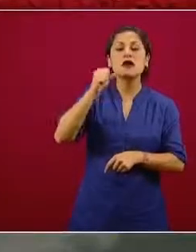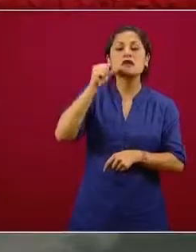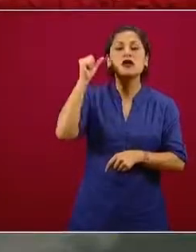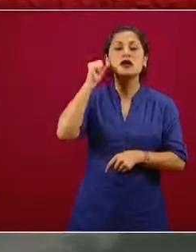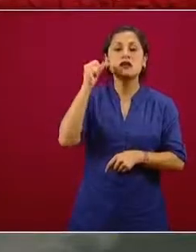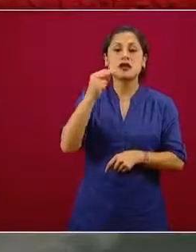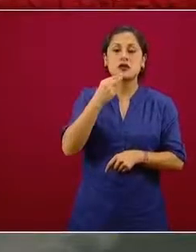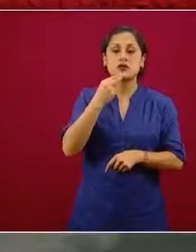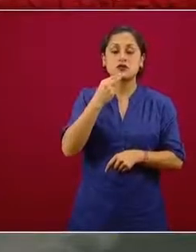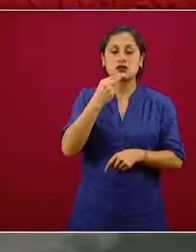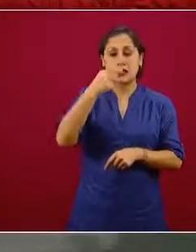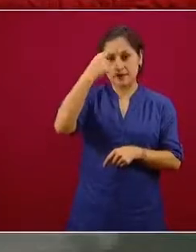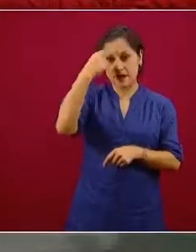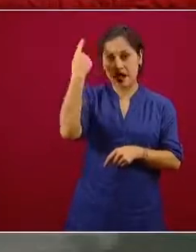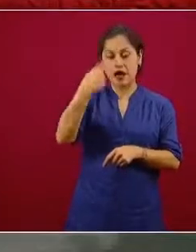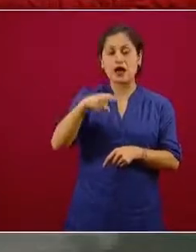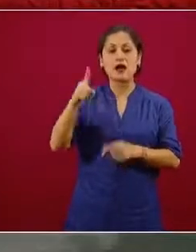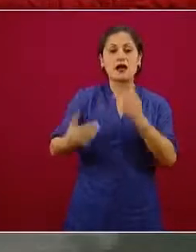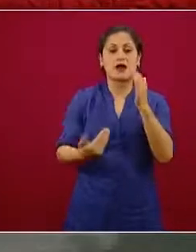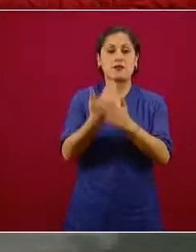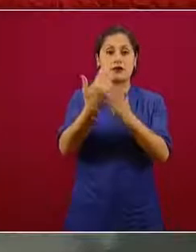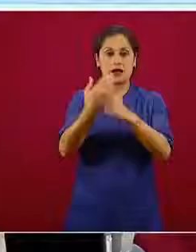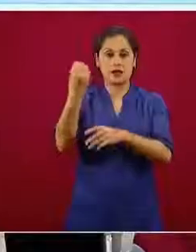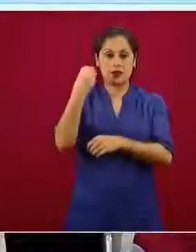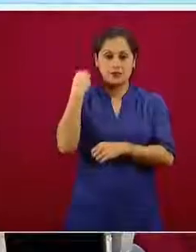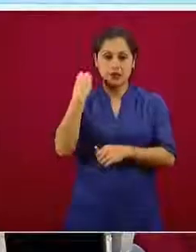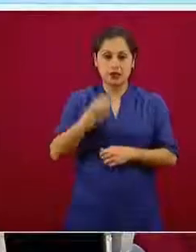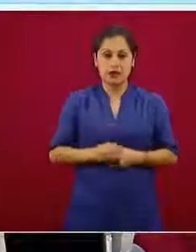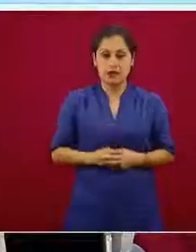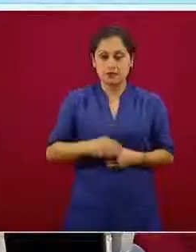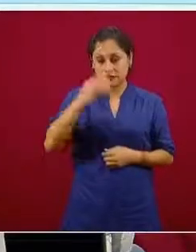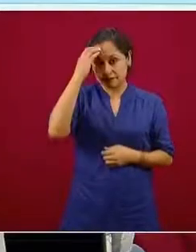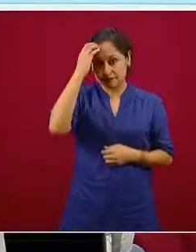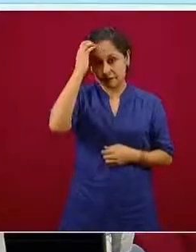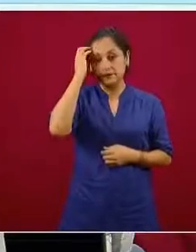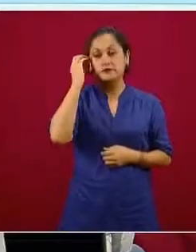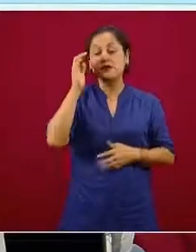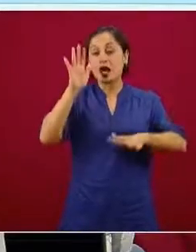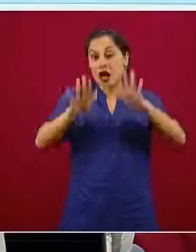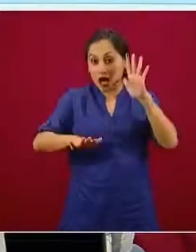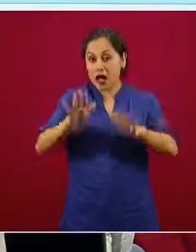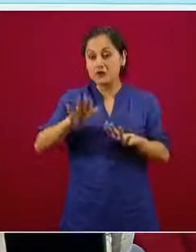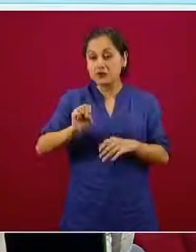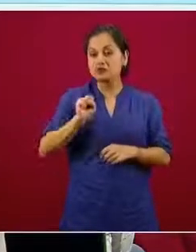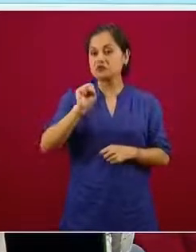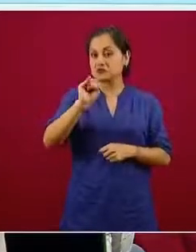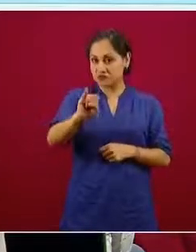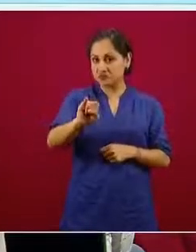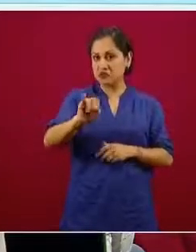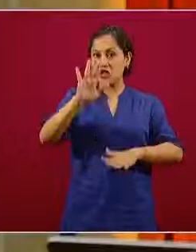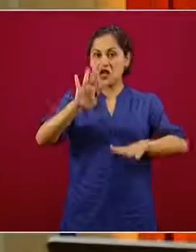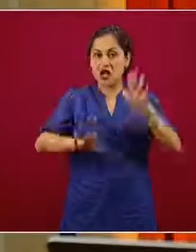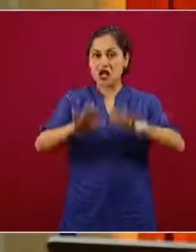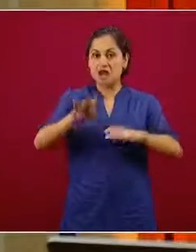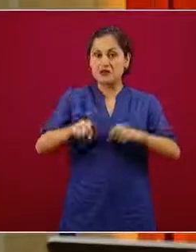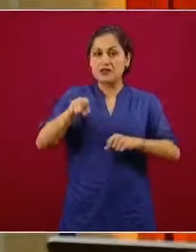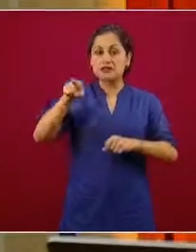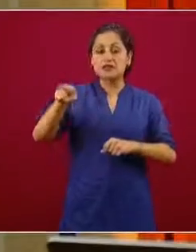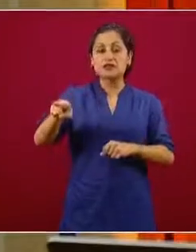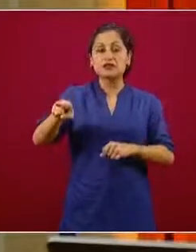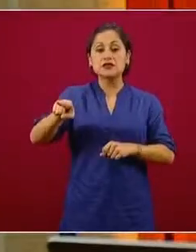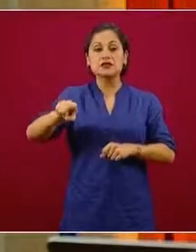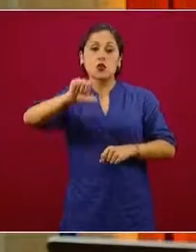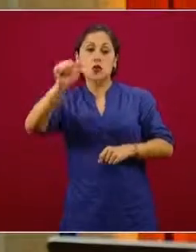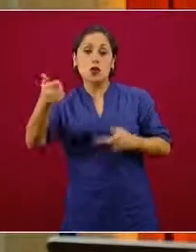el presidente en la conferencia matutina. A veces puede pasar que alguien destaca más un aspecto que